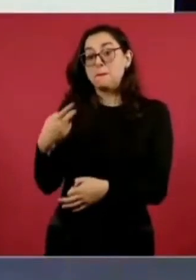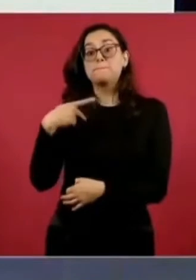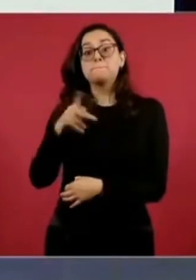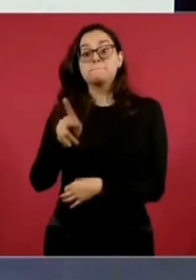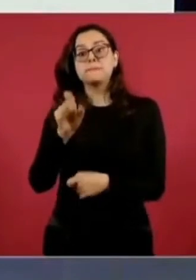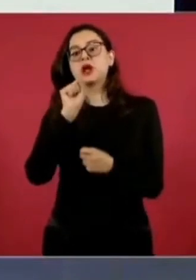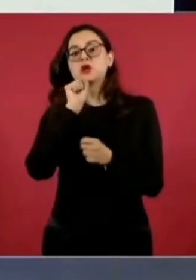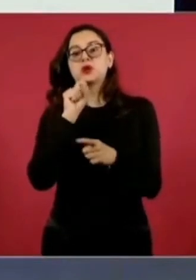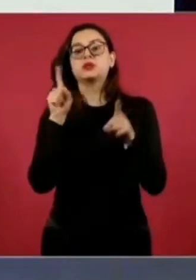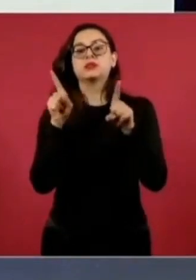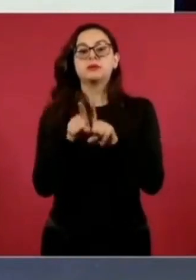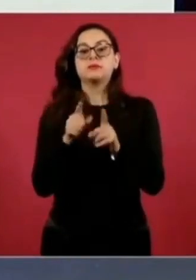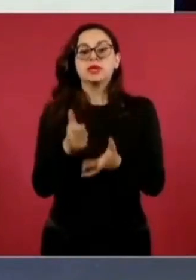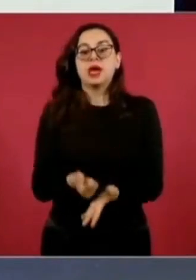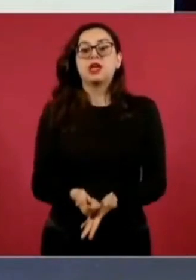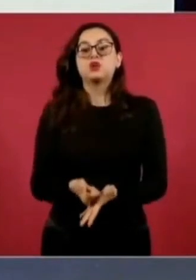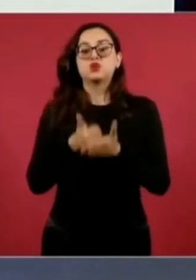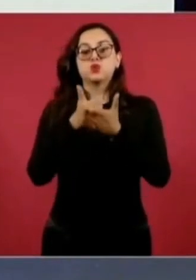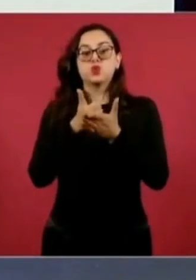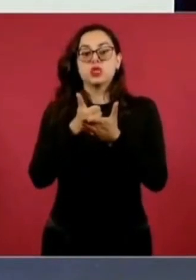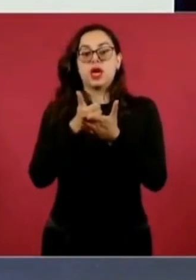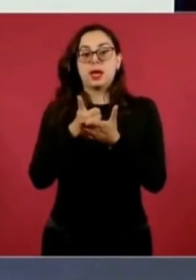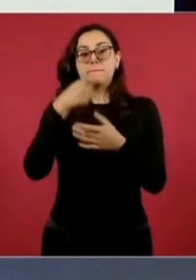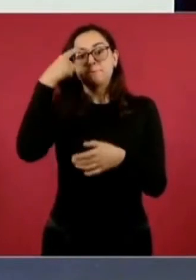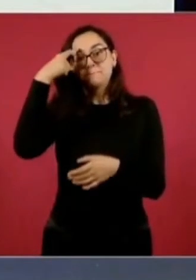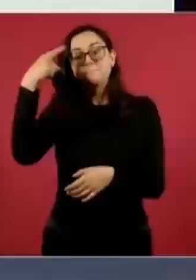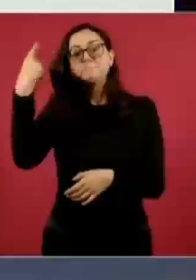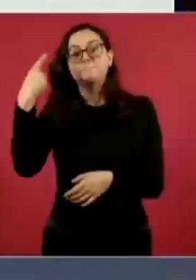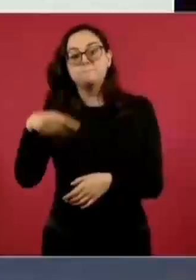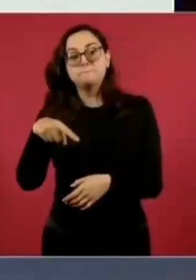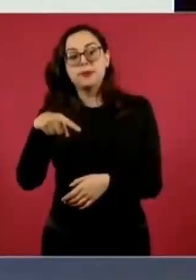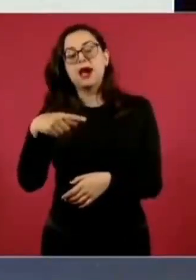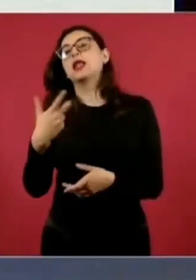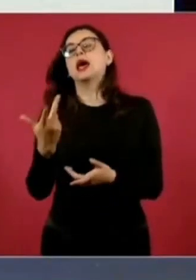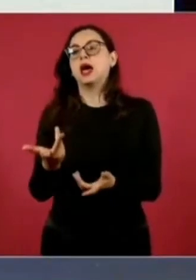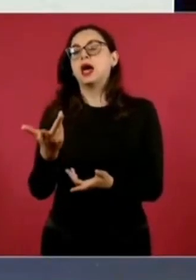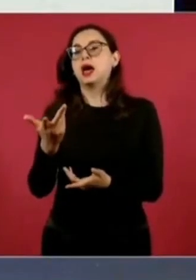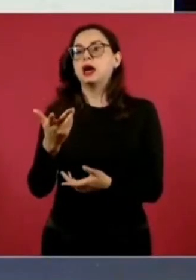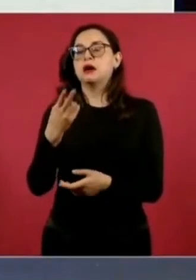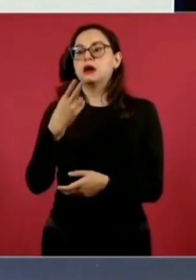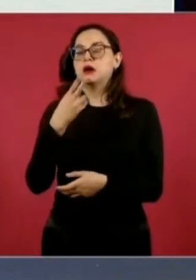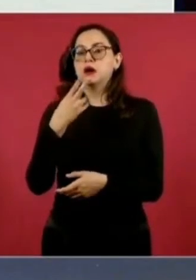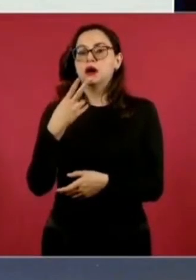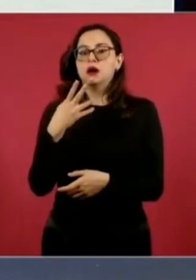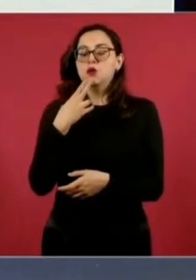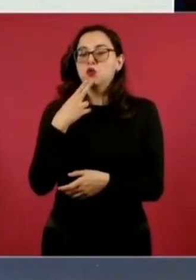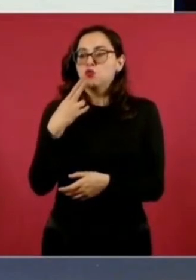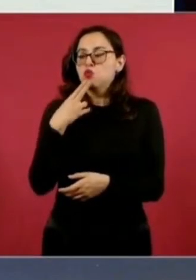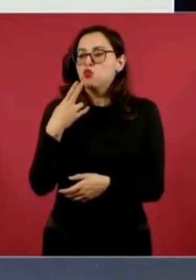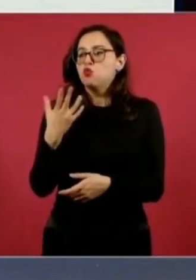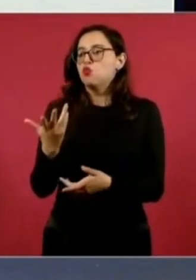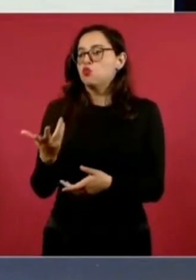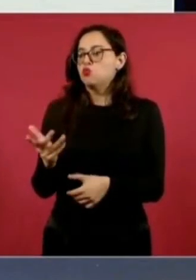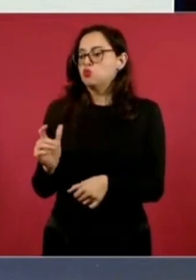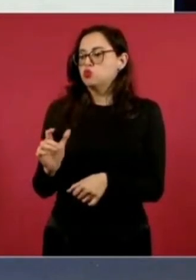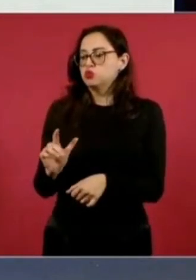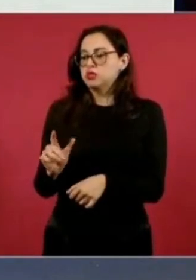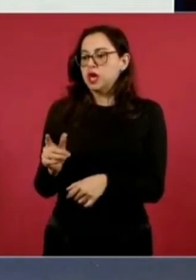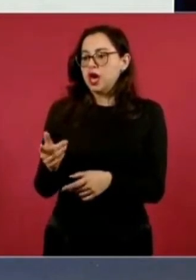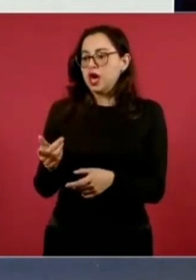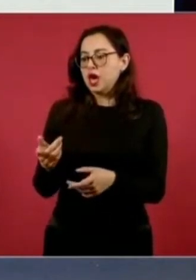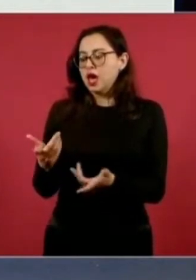regularizados pues ya no podrán ser usados este en cualquier